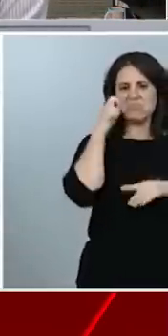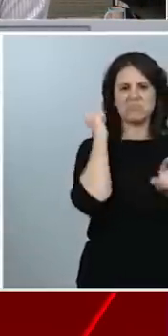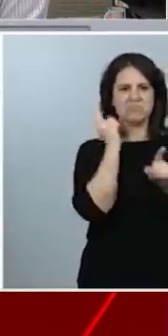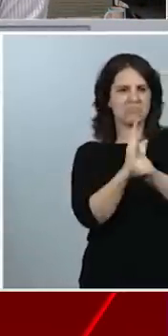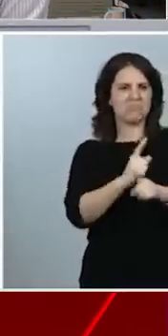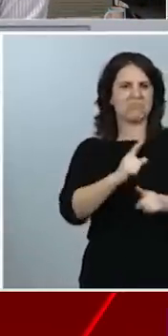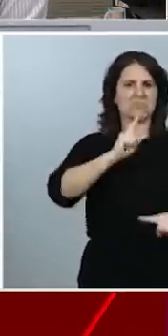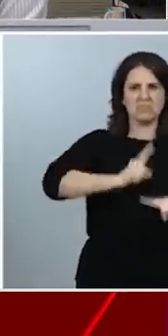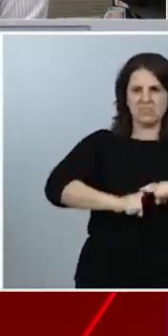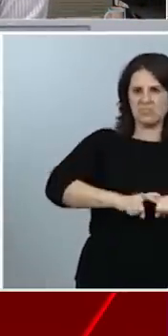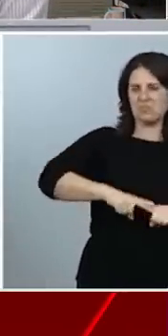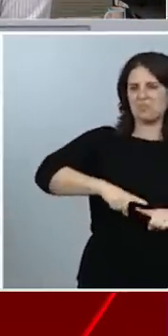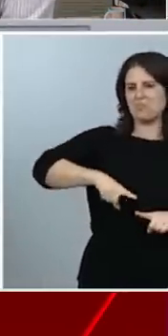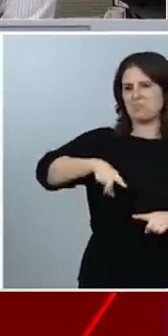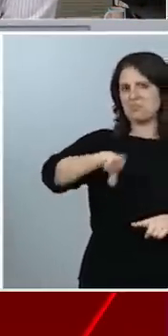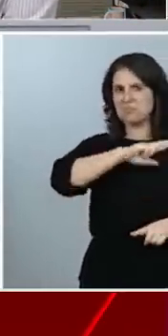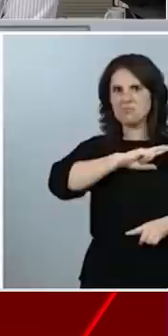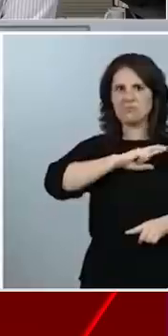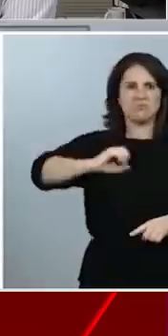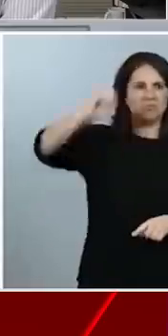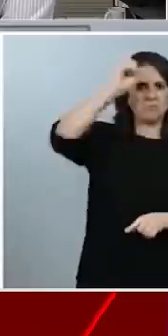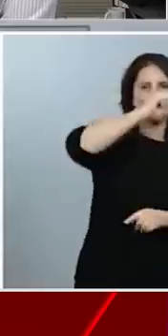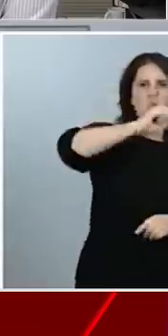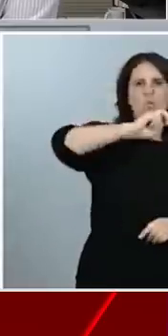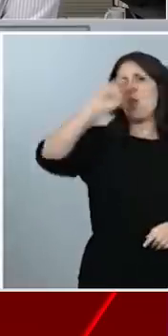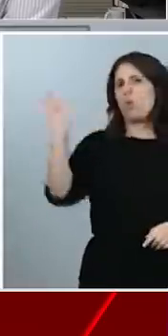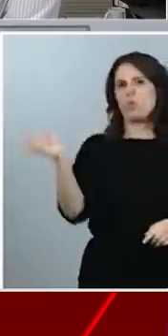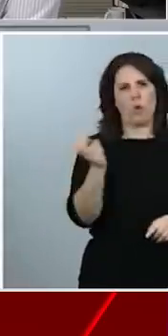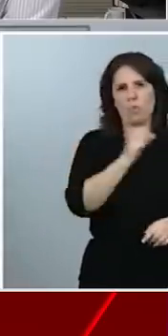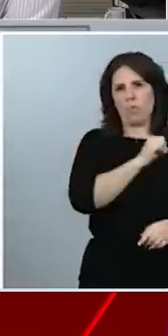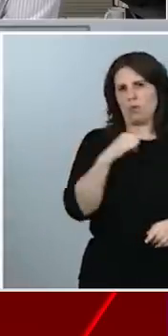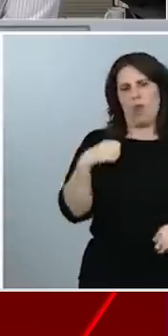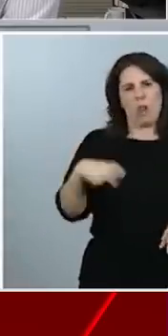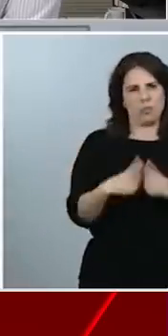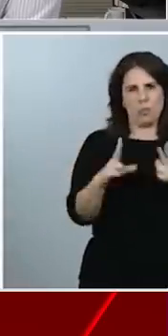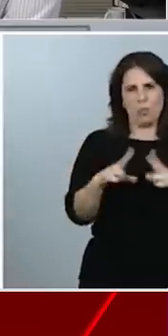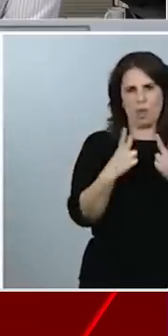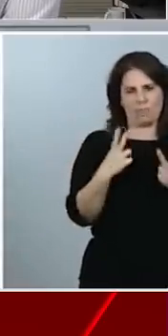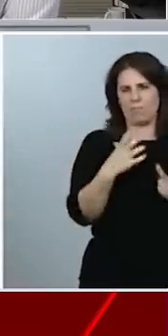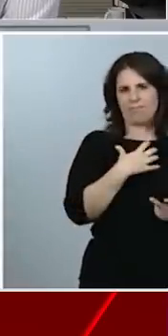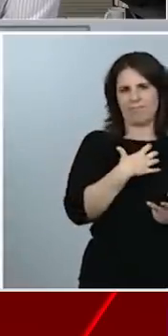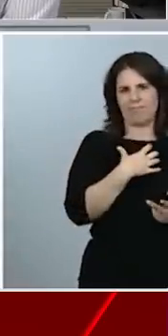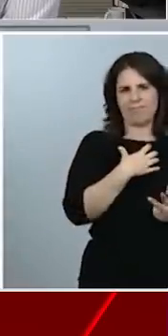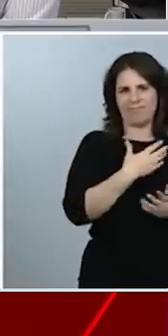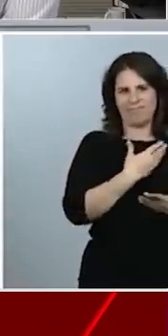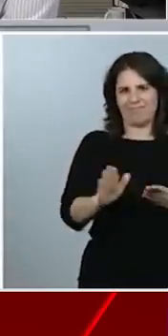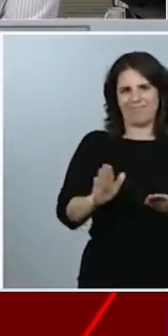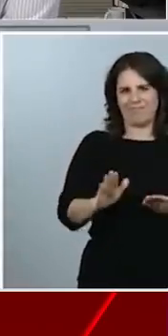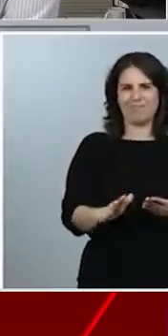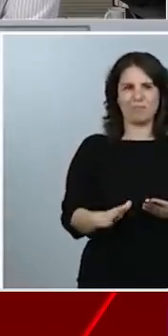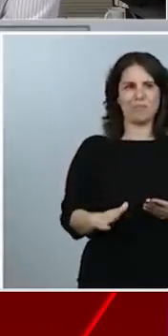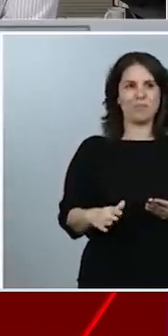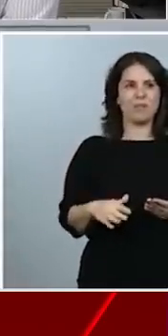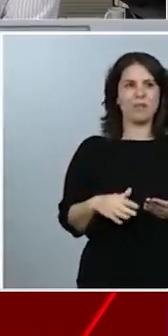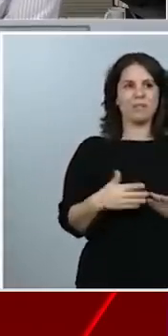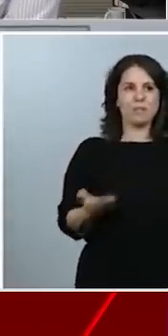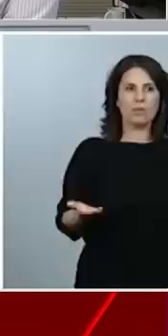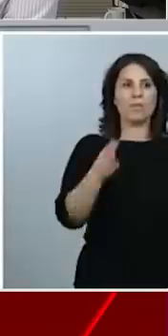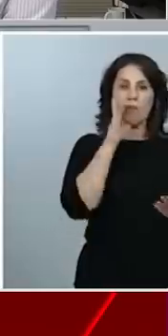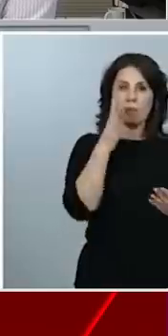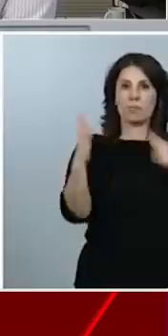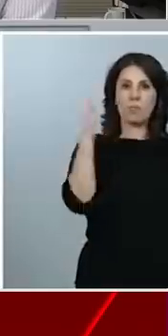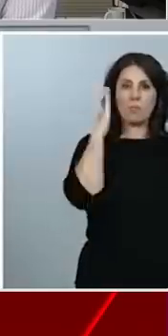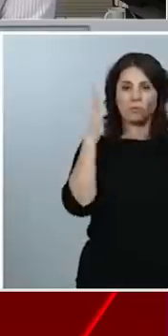La Fiscalía tiene la obligación de aplicar la ley tal y como marca la ley y con el criterio más estrictamente neutral que pueda tener la ley. Bueno,